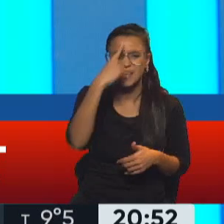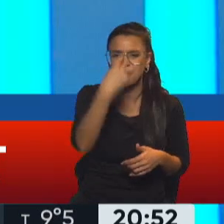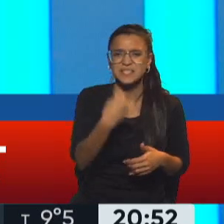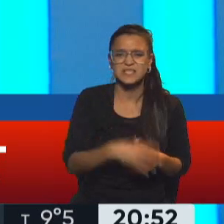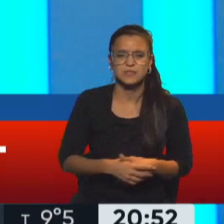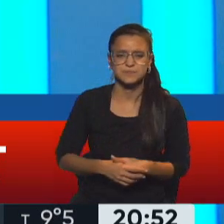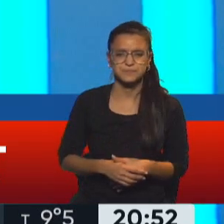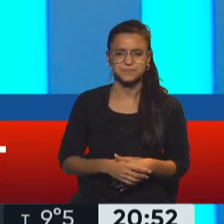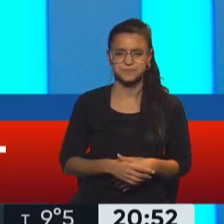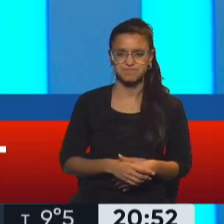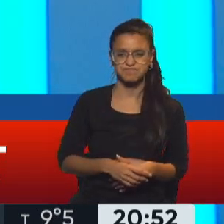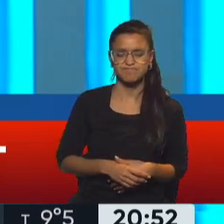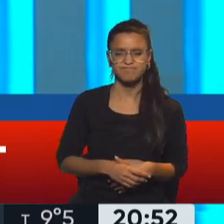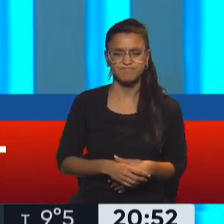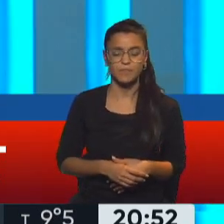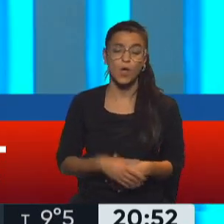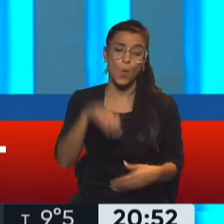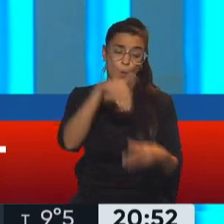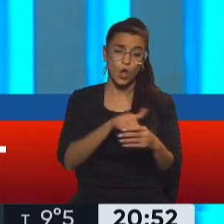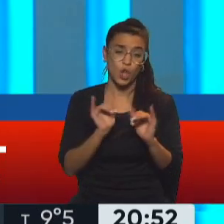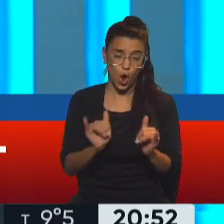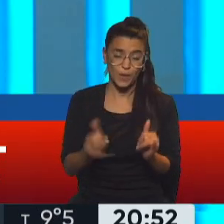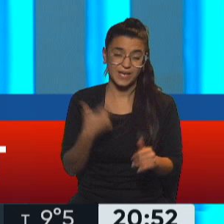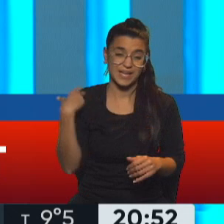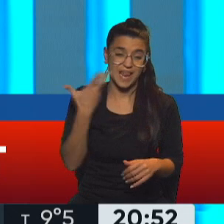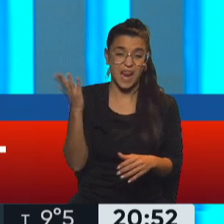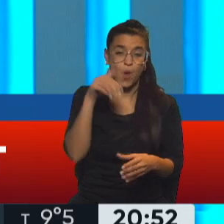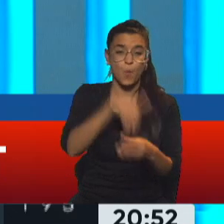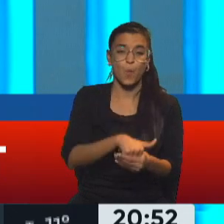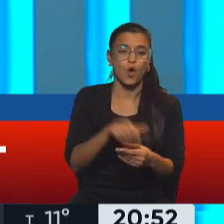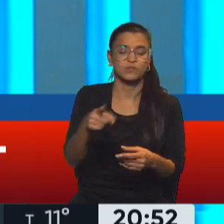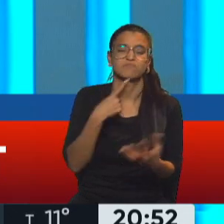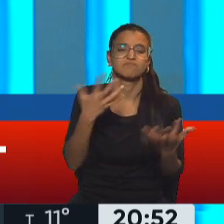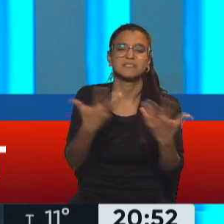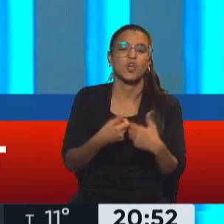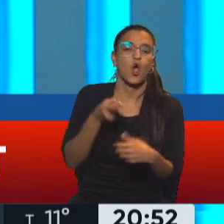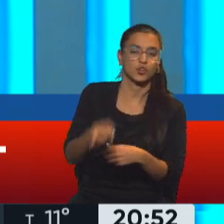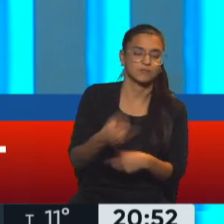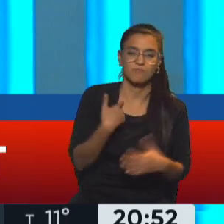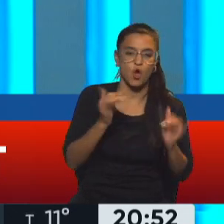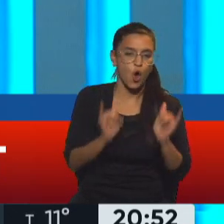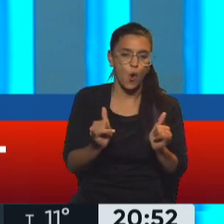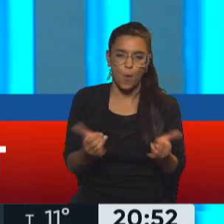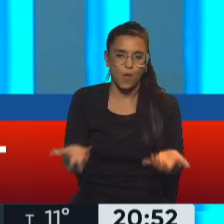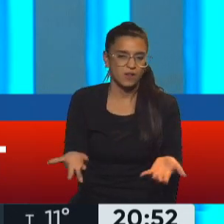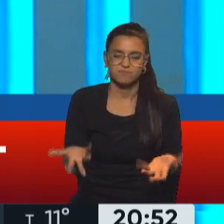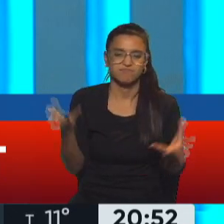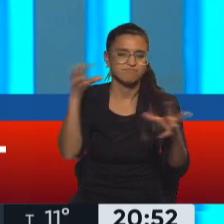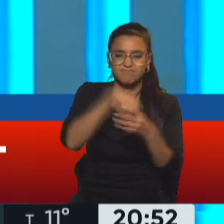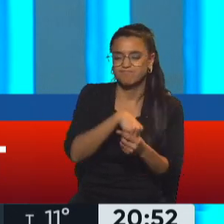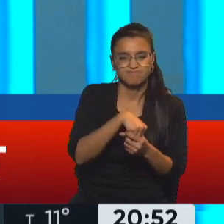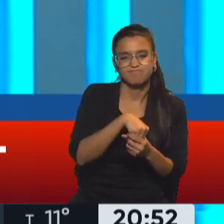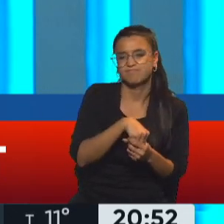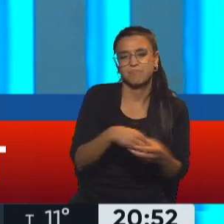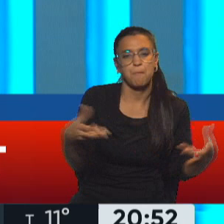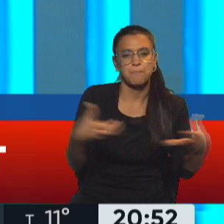¿qué ocurre con el voto joven? Que el voto joven en general es un voto antisistema. Los jóvenes no pertenecen a